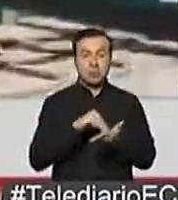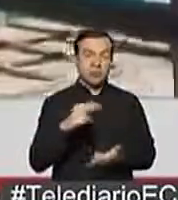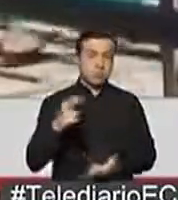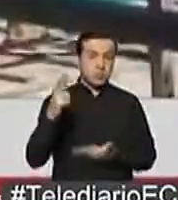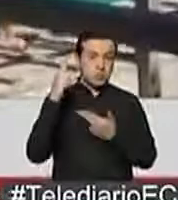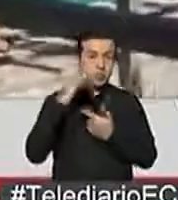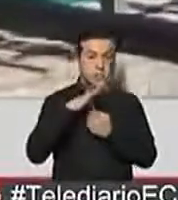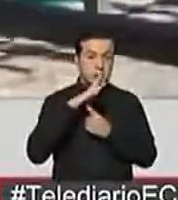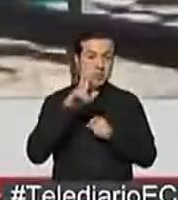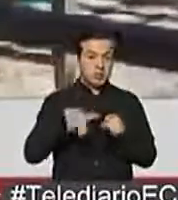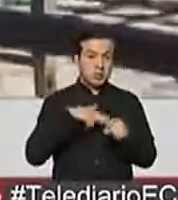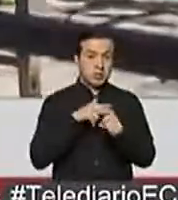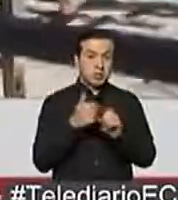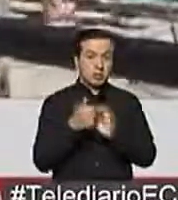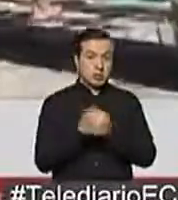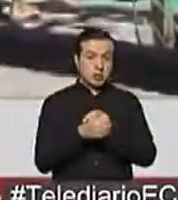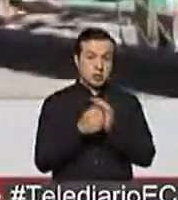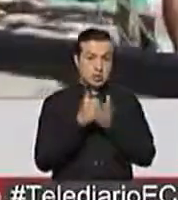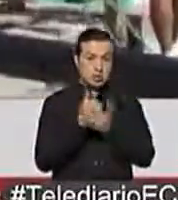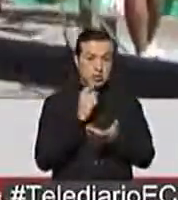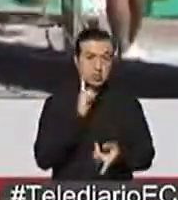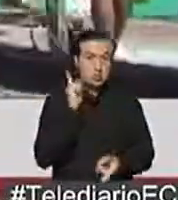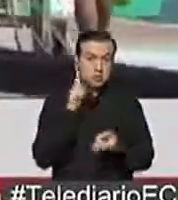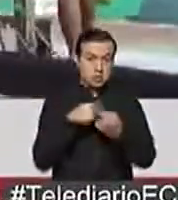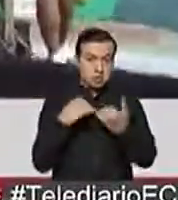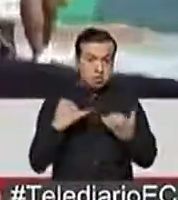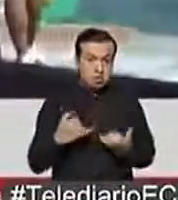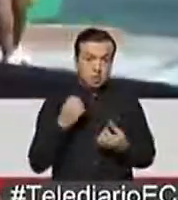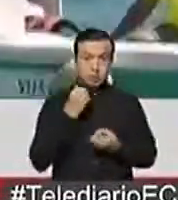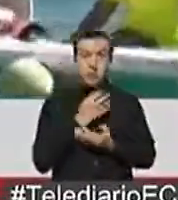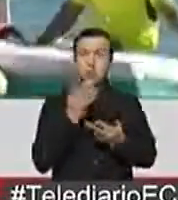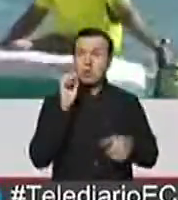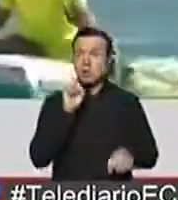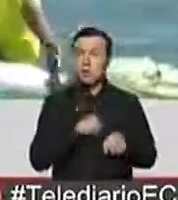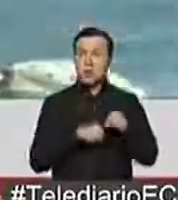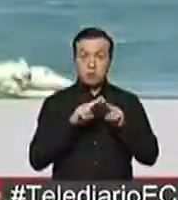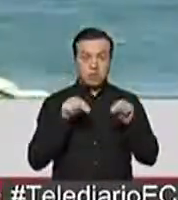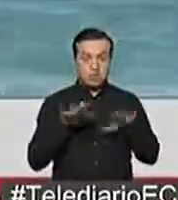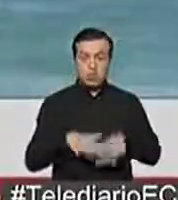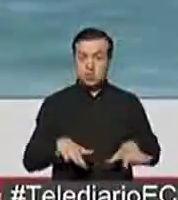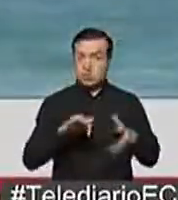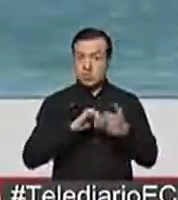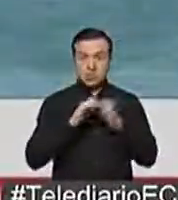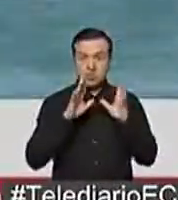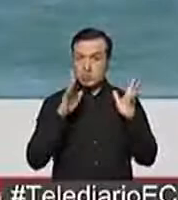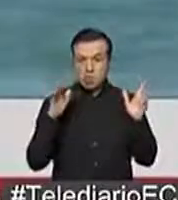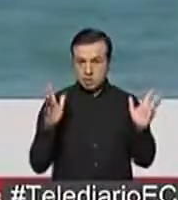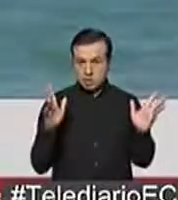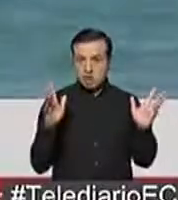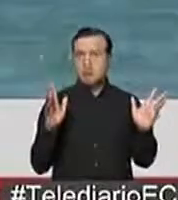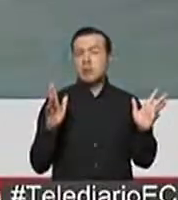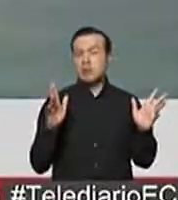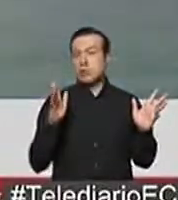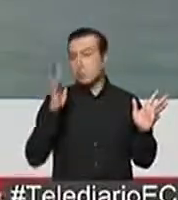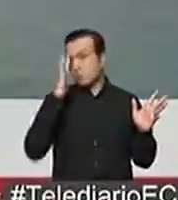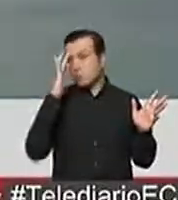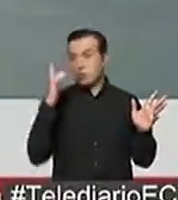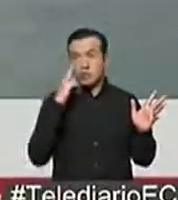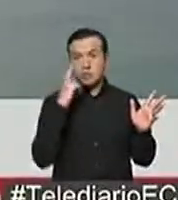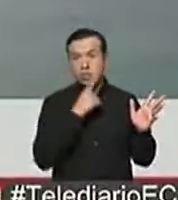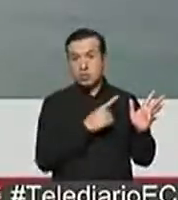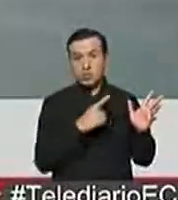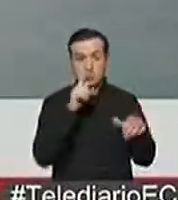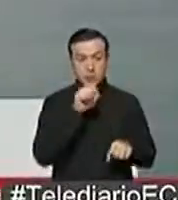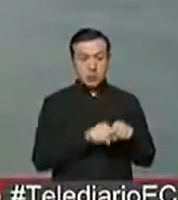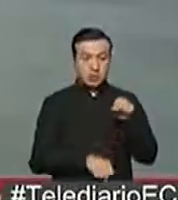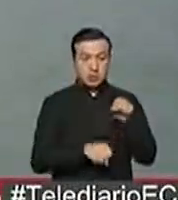Parque Nacional Galápagos. Hasta el momento no se reporta daño ambiental producto de este incidente, ya que no se han reportado roturas